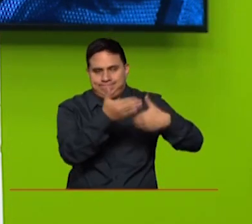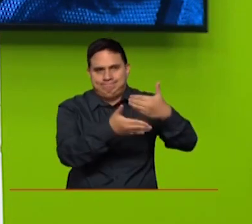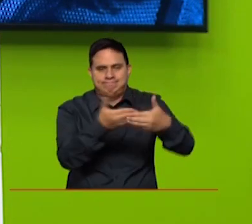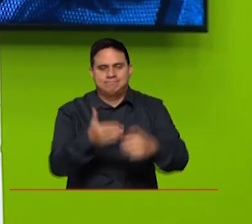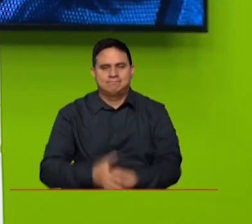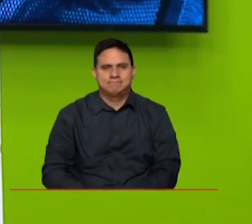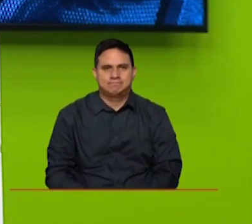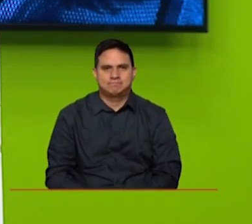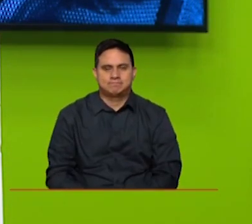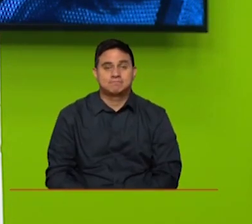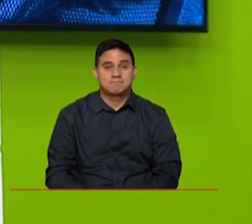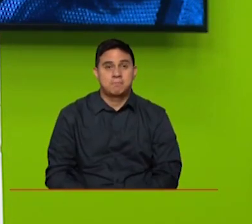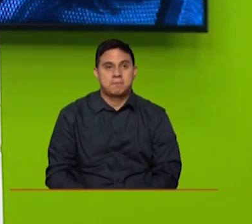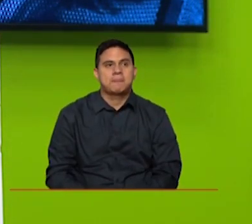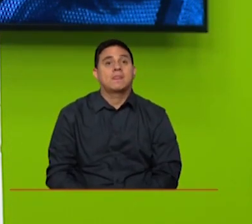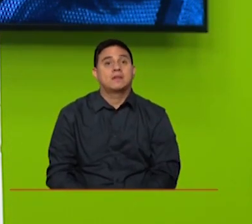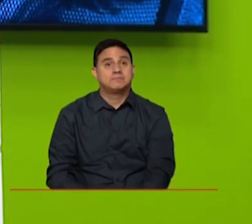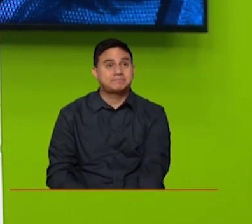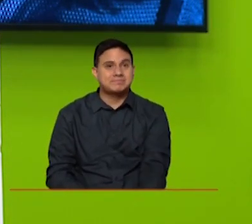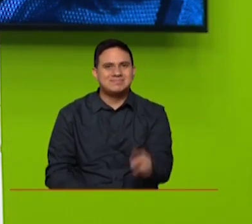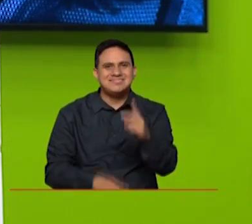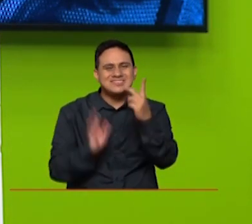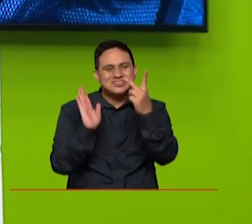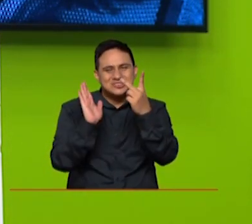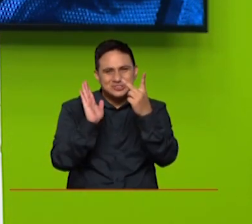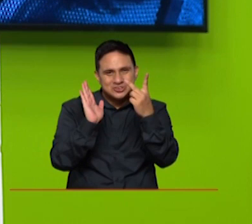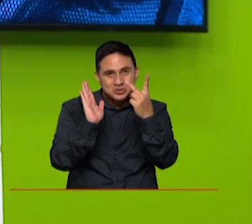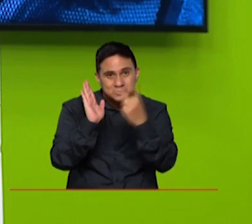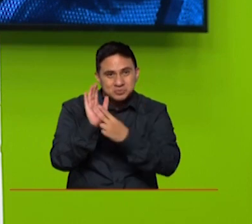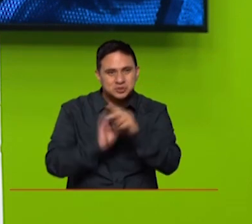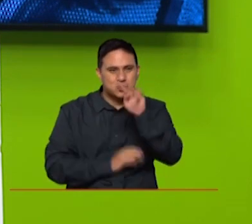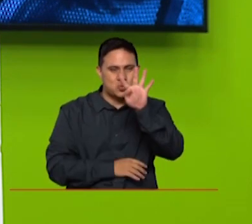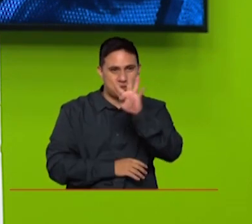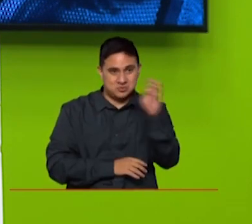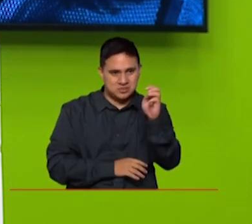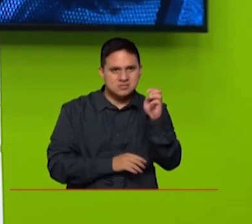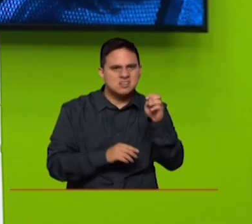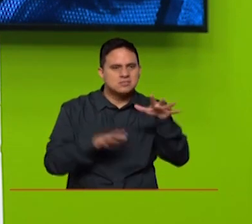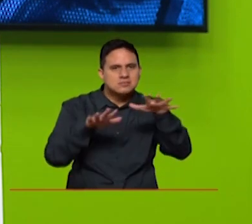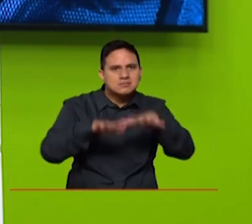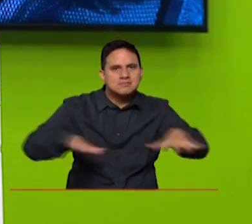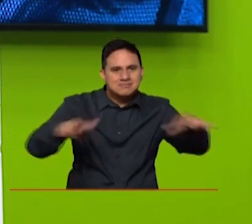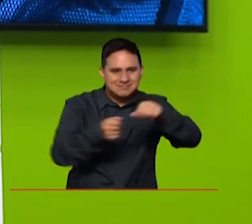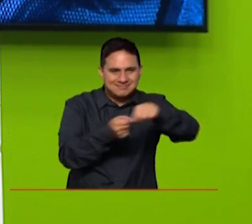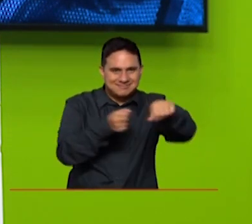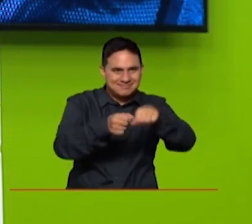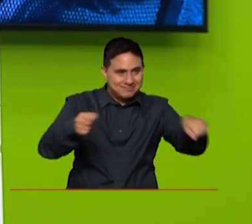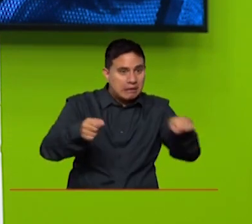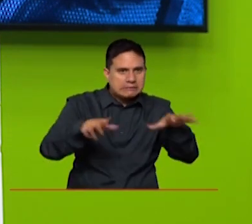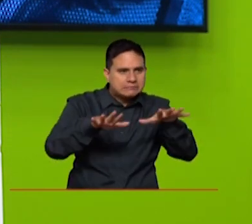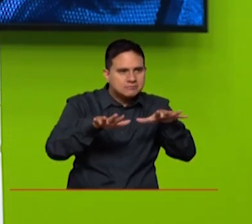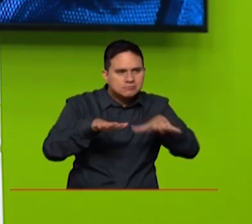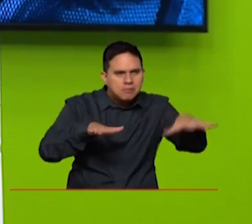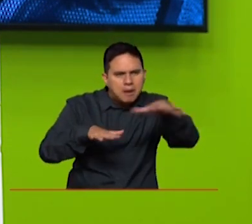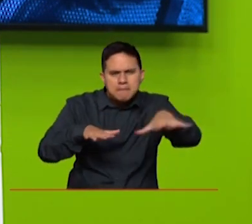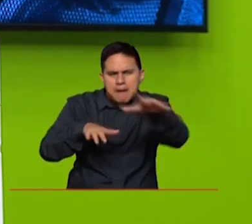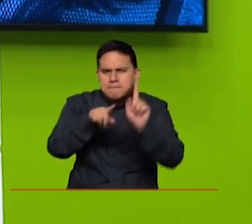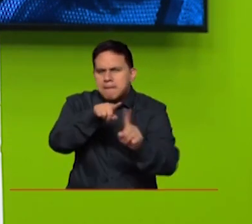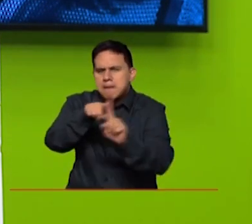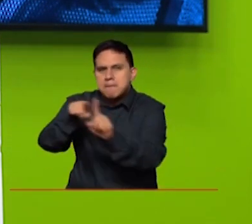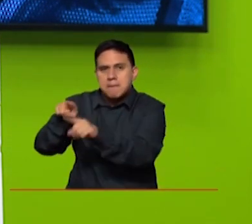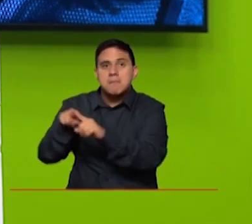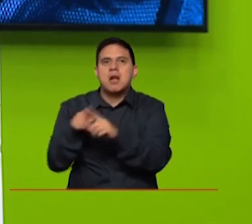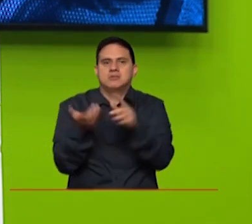2417 hectáreas se suman a las áreas protegidas del Valle del cauca que ya es líder en áreas protegidas se trata del